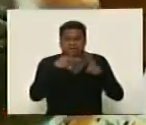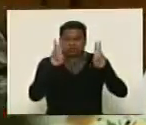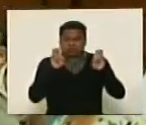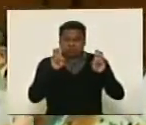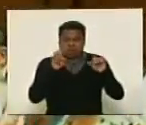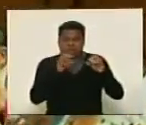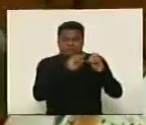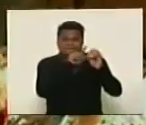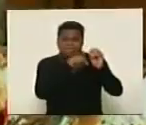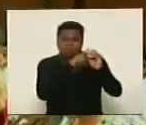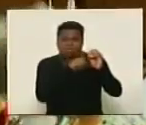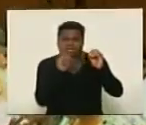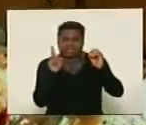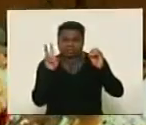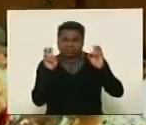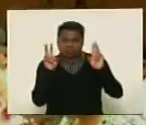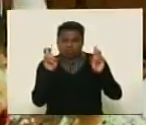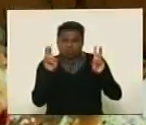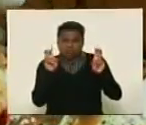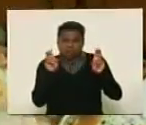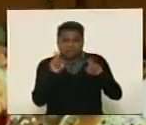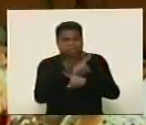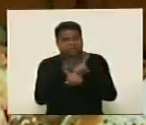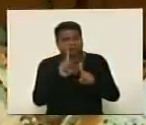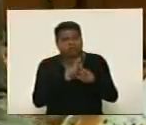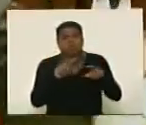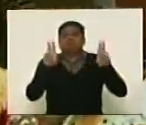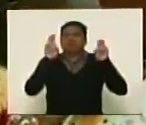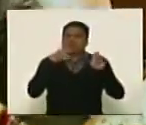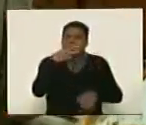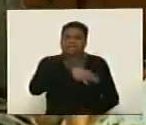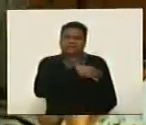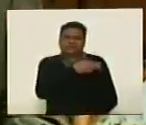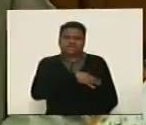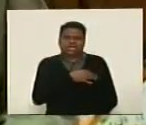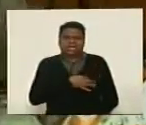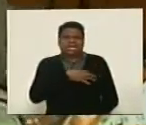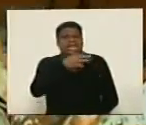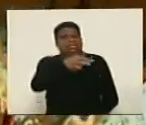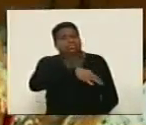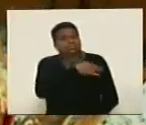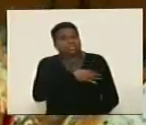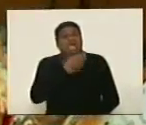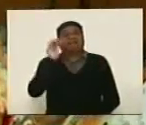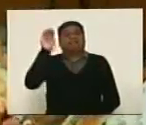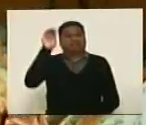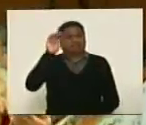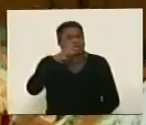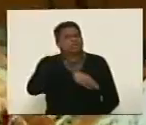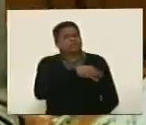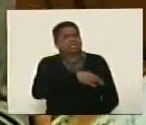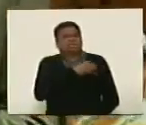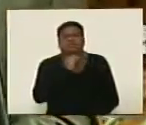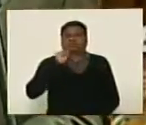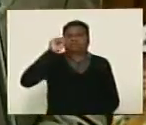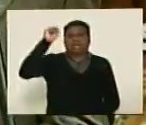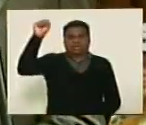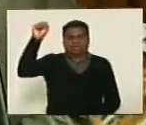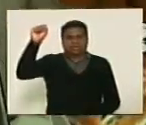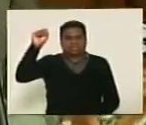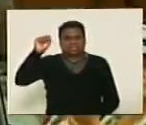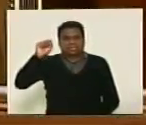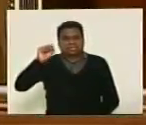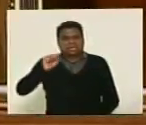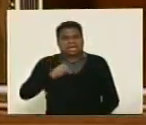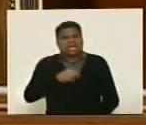un criptoactivo, estamos construyendo una nueva sociedad, la sociedad del futuro, la sociedad socialista, la sociedad que nos planteó